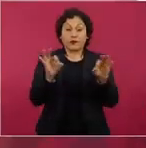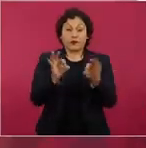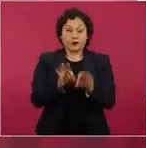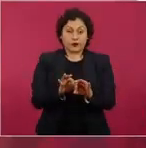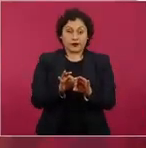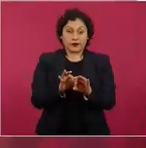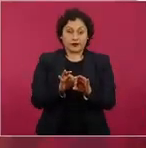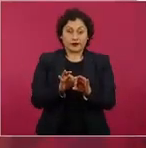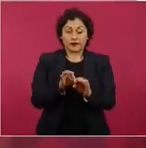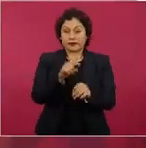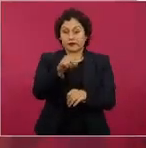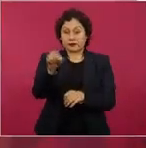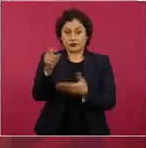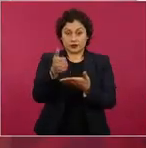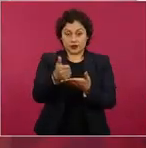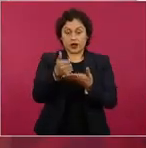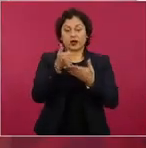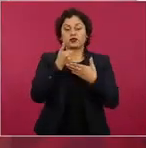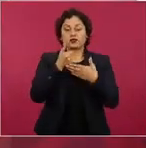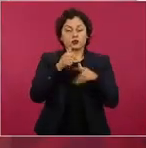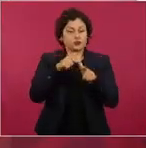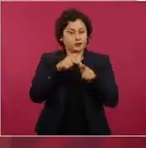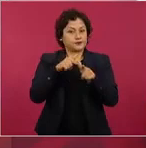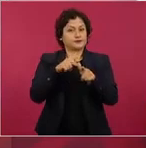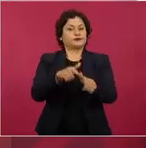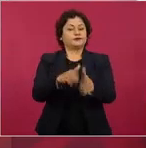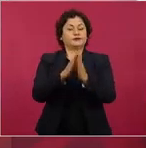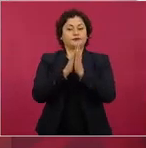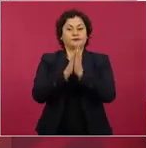que nos ayuden, que nos sigan ayudando.